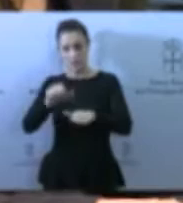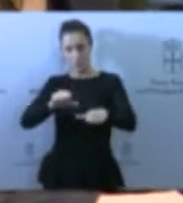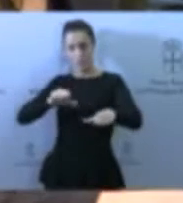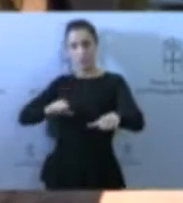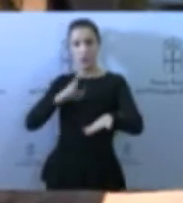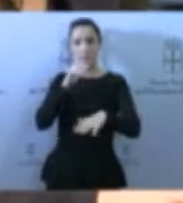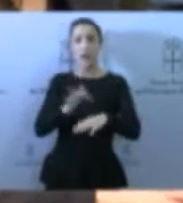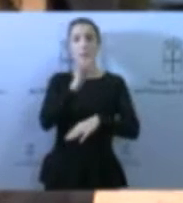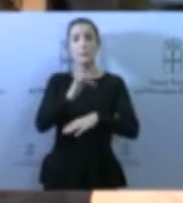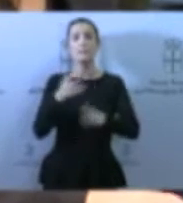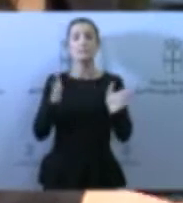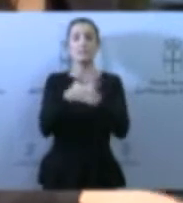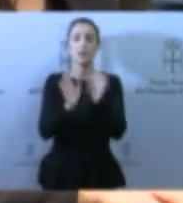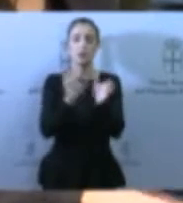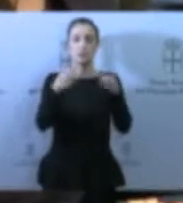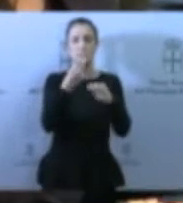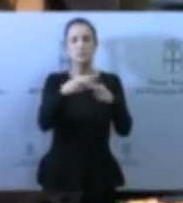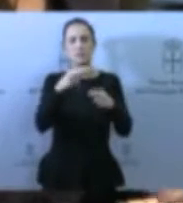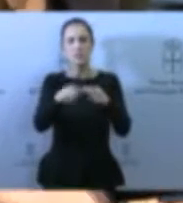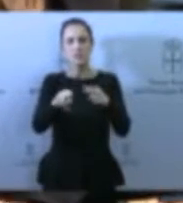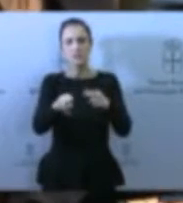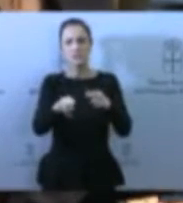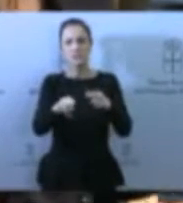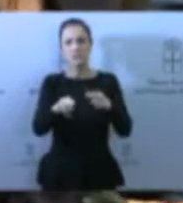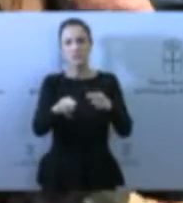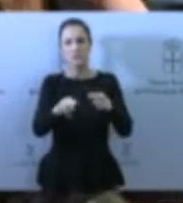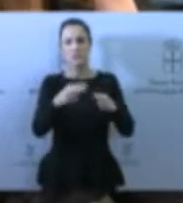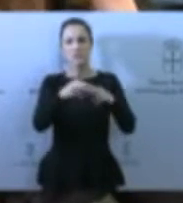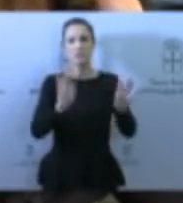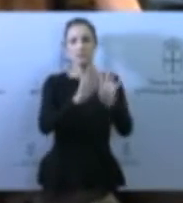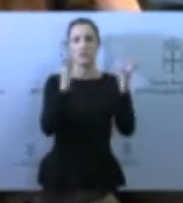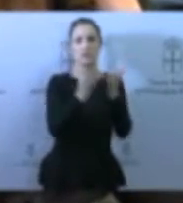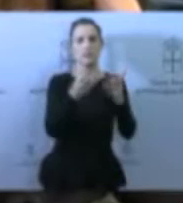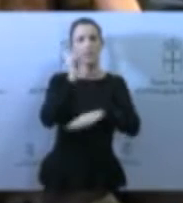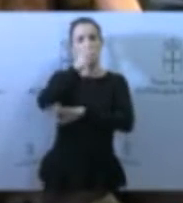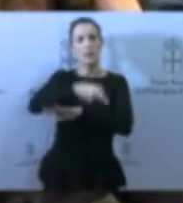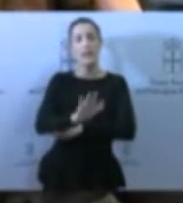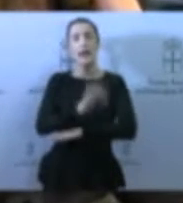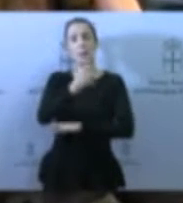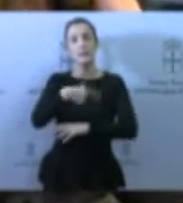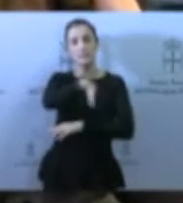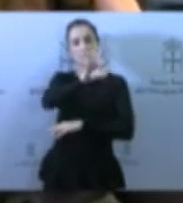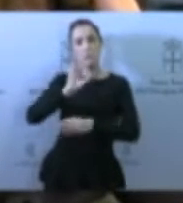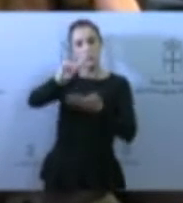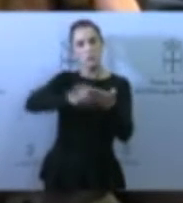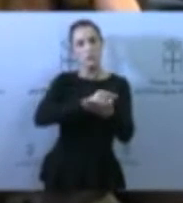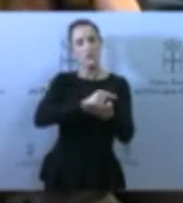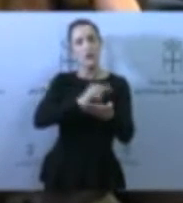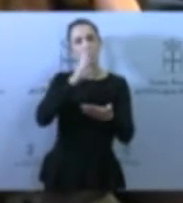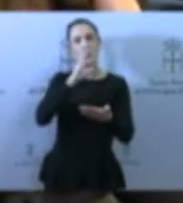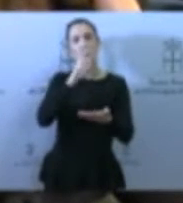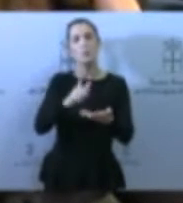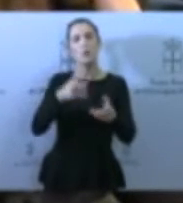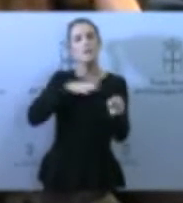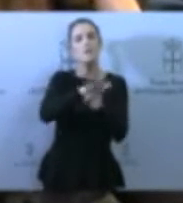conocidos dirigentes los consellos de administración de estas empresas, que los fichen con escandalosos salarios para que exerzan la su influencia política en